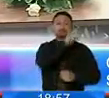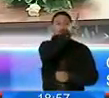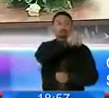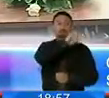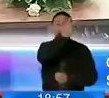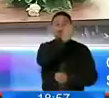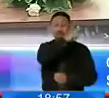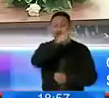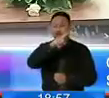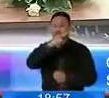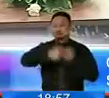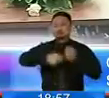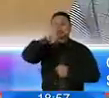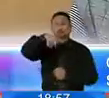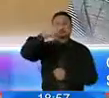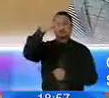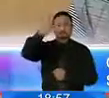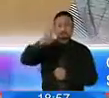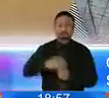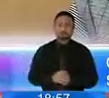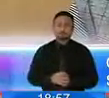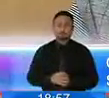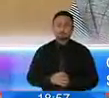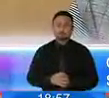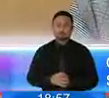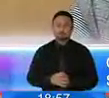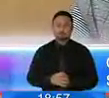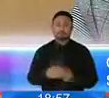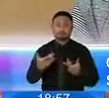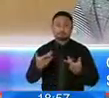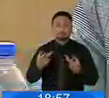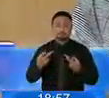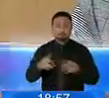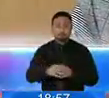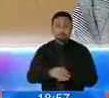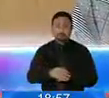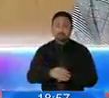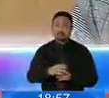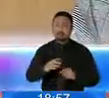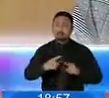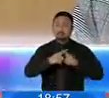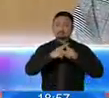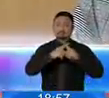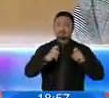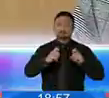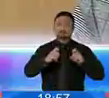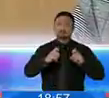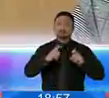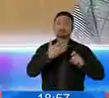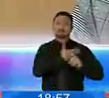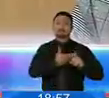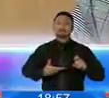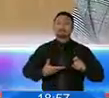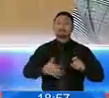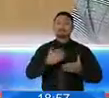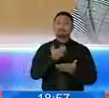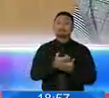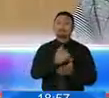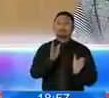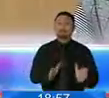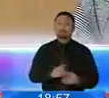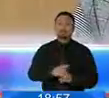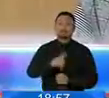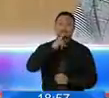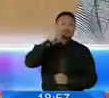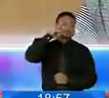y mayo del 2017. Se incluye también al expresidente de la República, economista